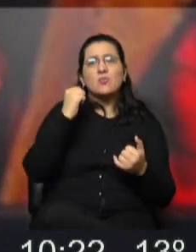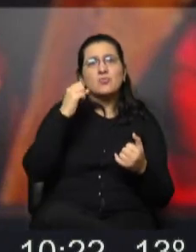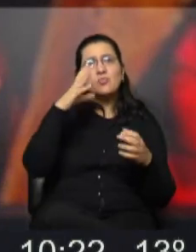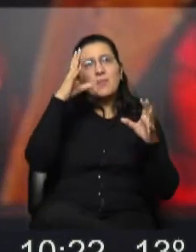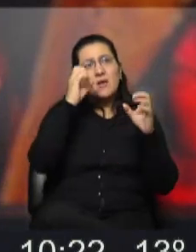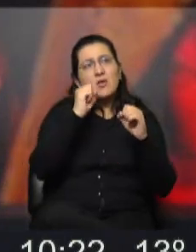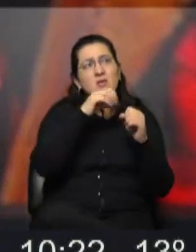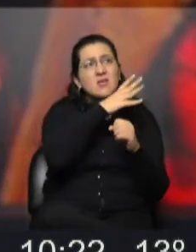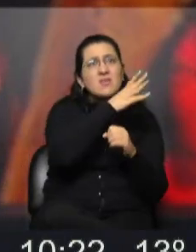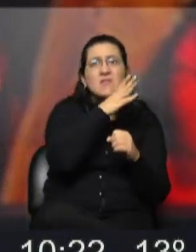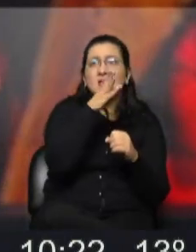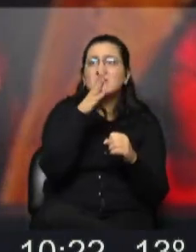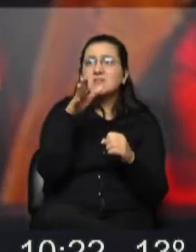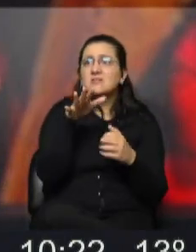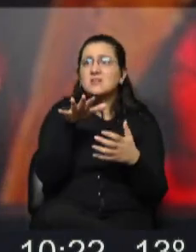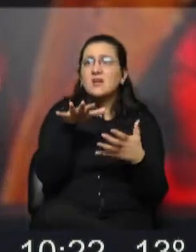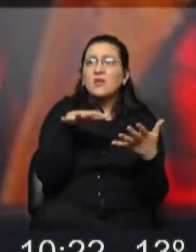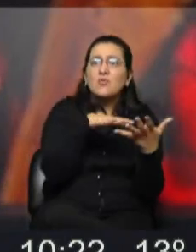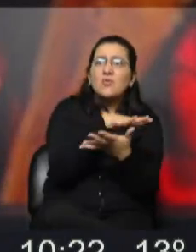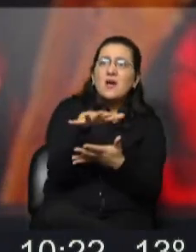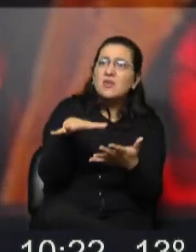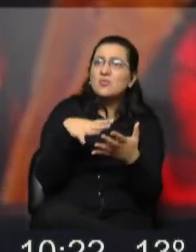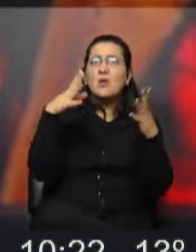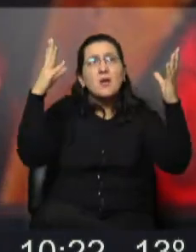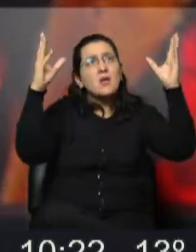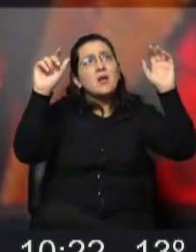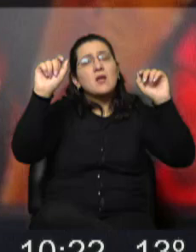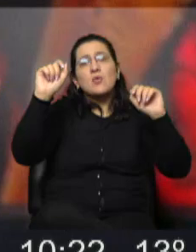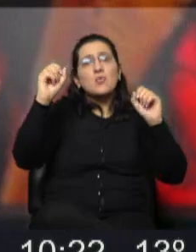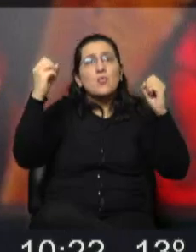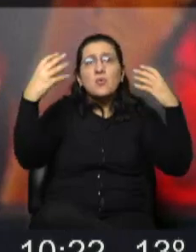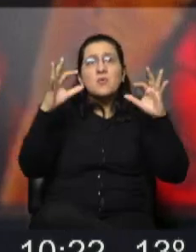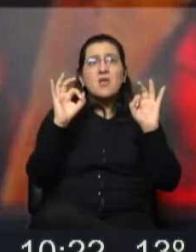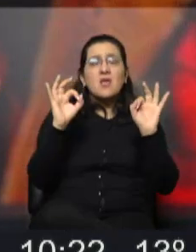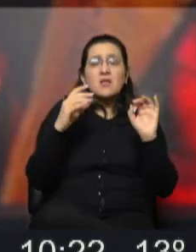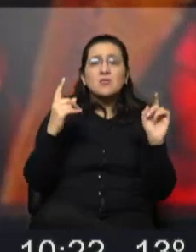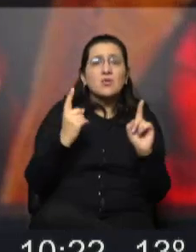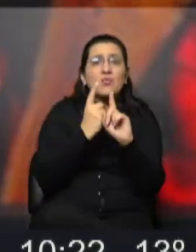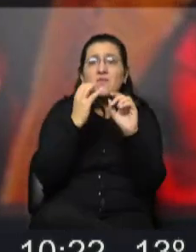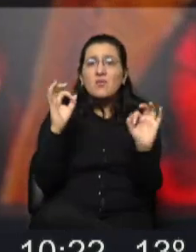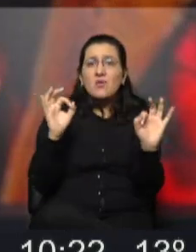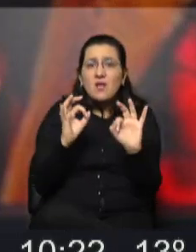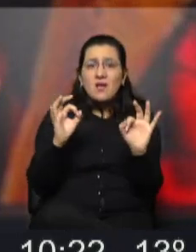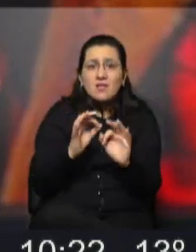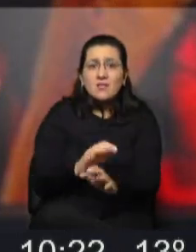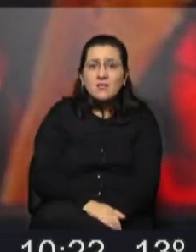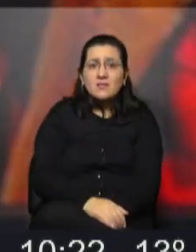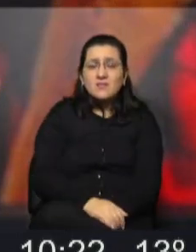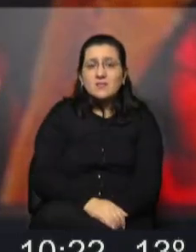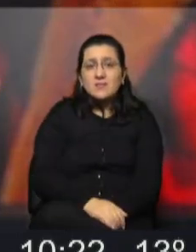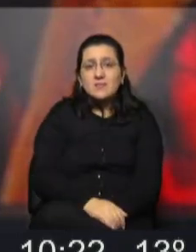por los barrios y ¿dónde están los tablados? Y nada, no veía nada, no, nada, no sentía, no te cruzabas con nadie, viste, es una cosa